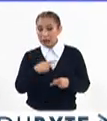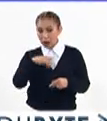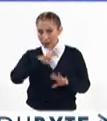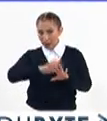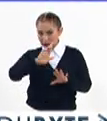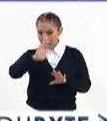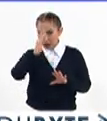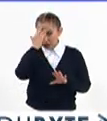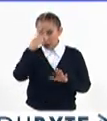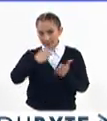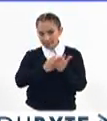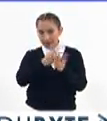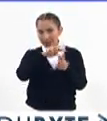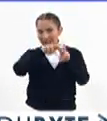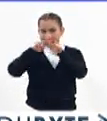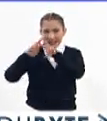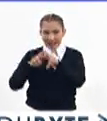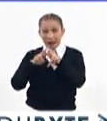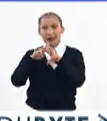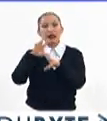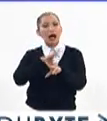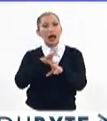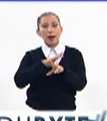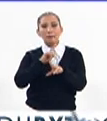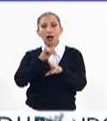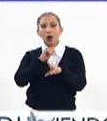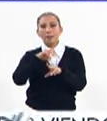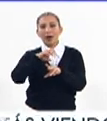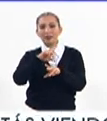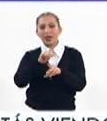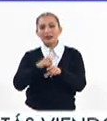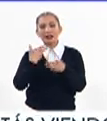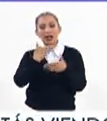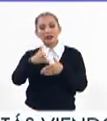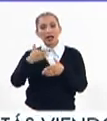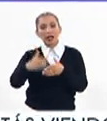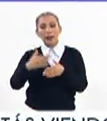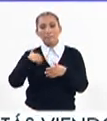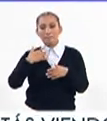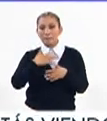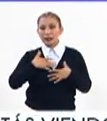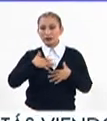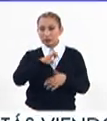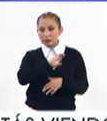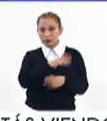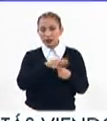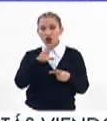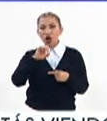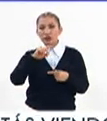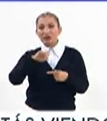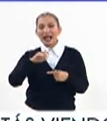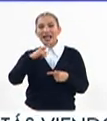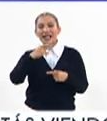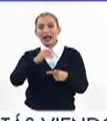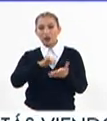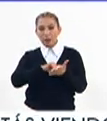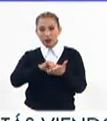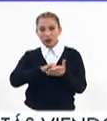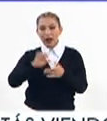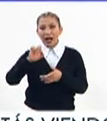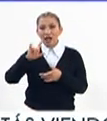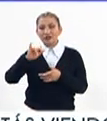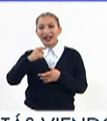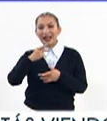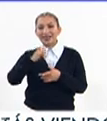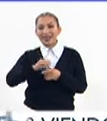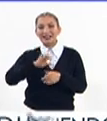mexicanos reconocidos con una estrella Michelin se encuentran Paco Méndez por su restaurante en Barcelona, España, Cosme Aguilar en Nueva York,